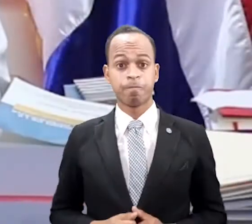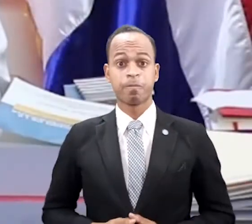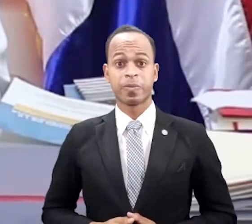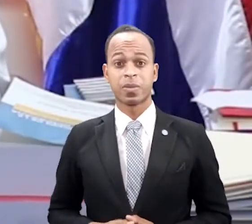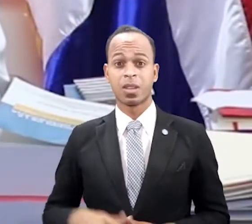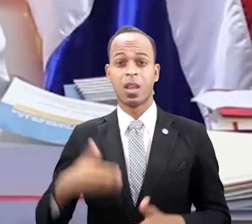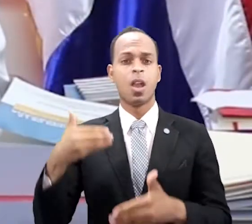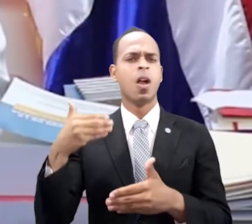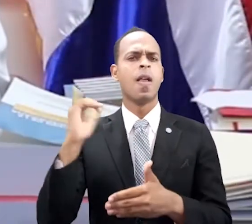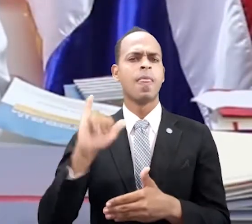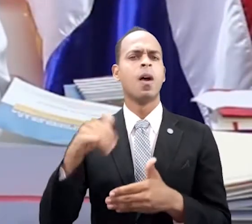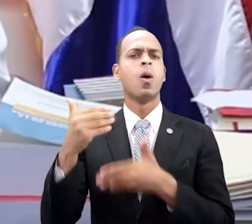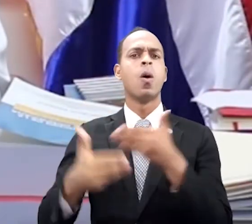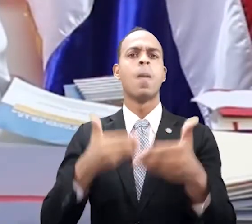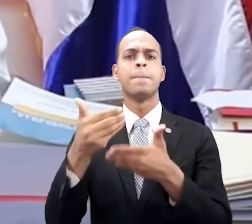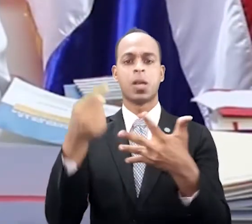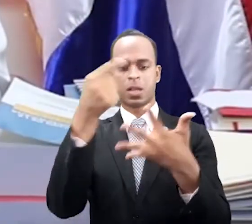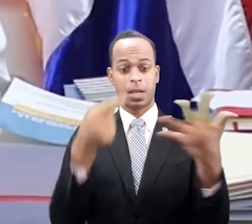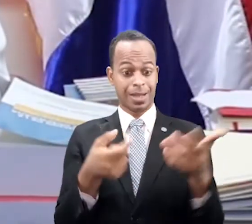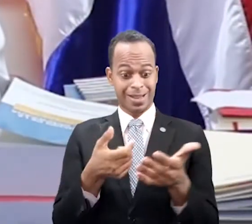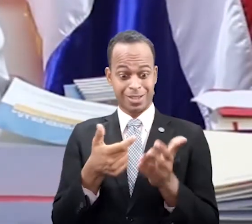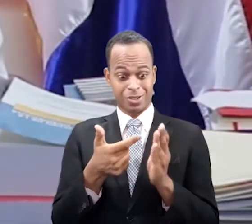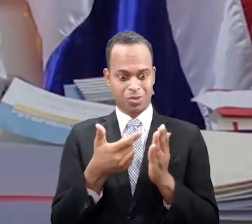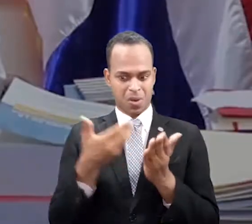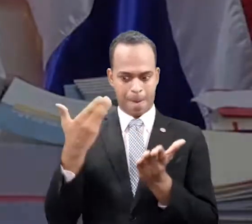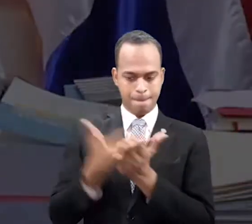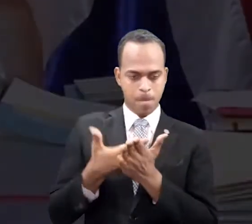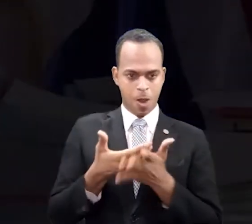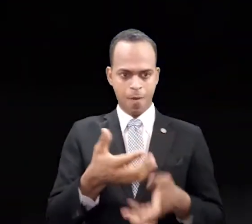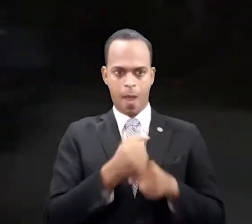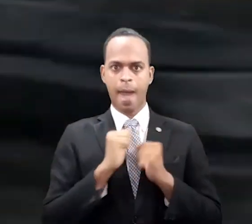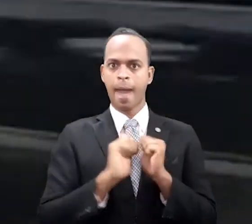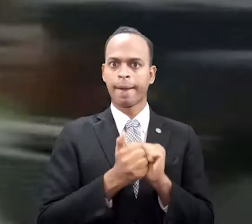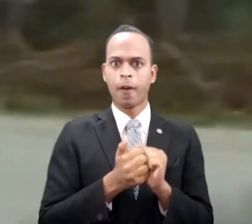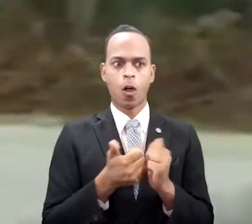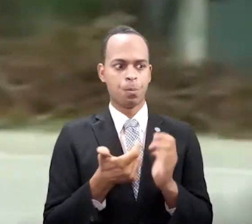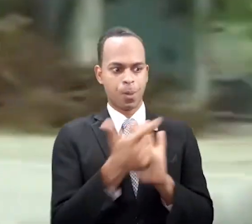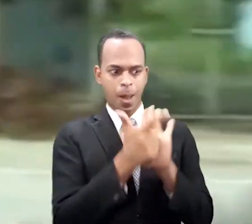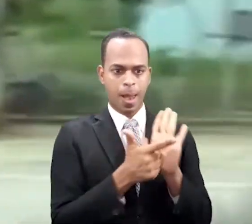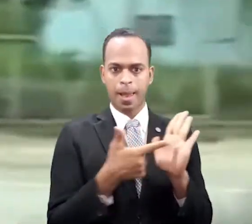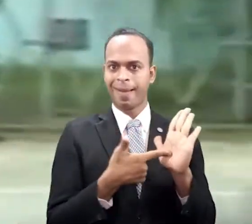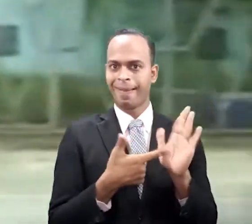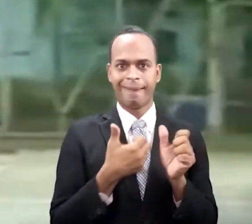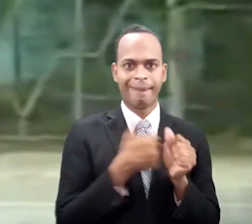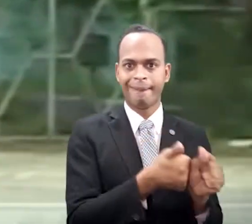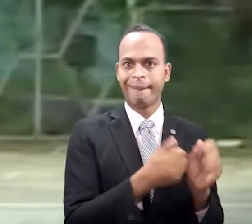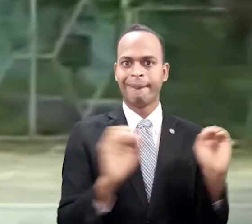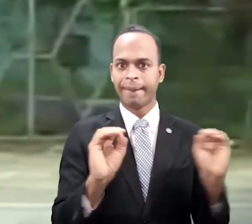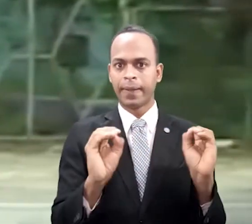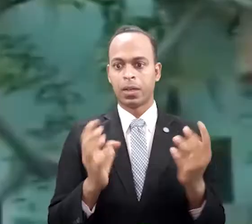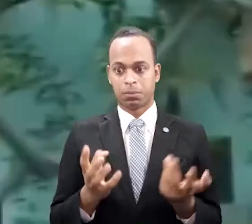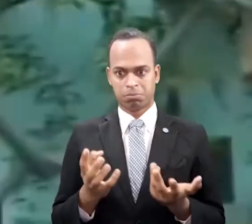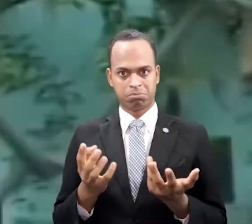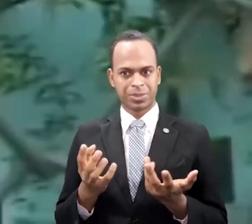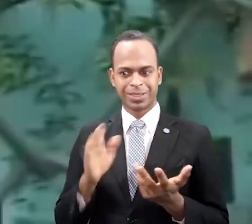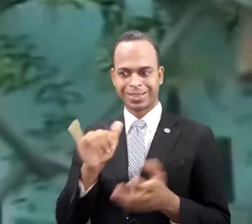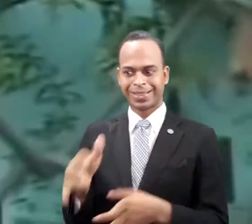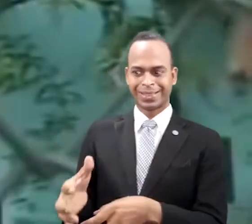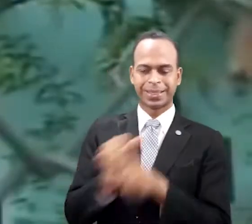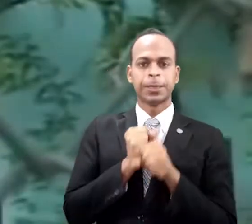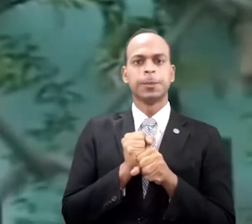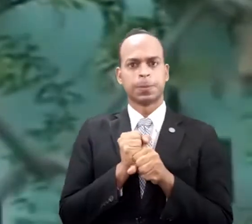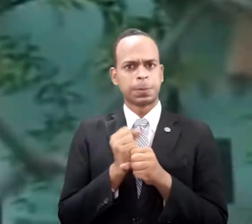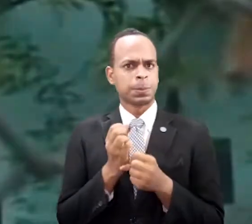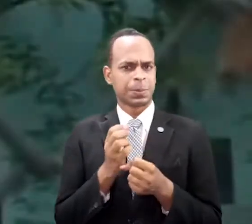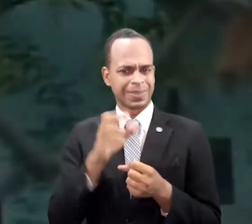a los bienes de origen no justificado. Digamos, es una especie de embargo de bienes que no se pueden justificar